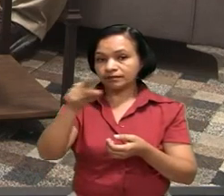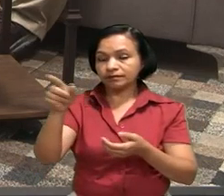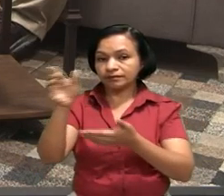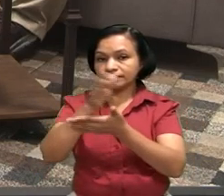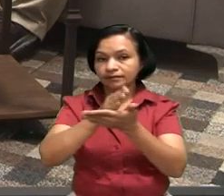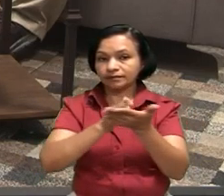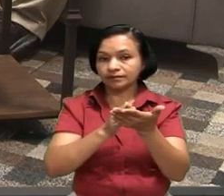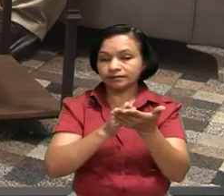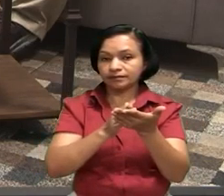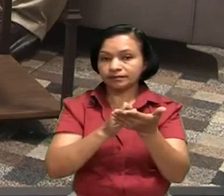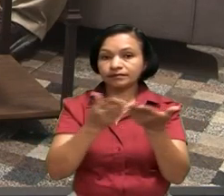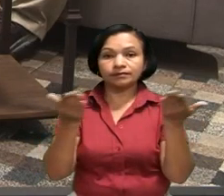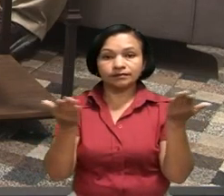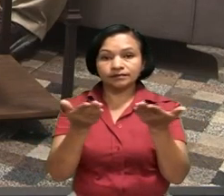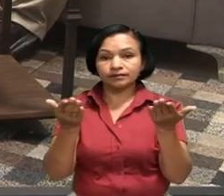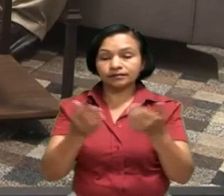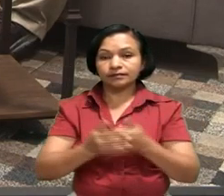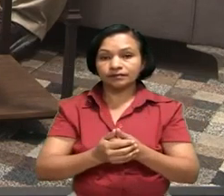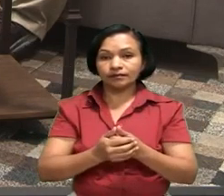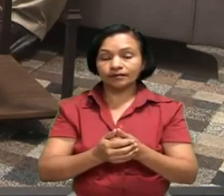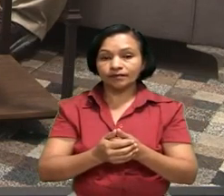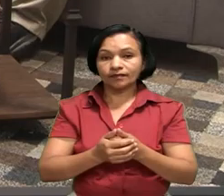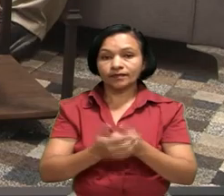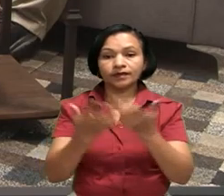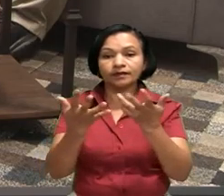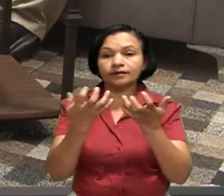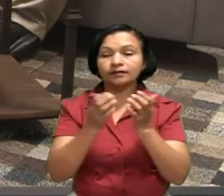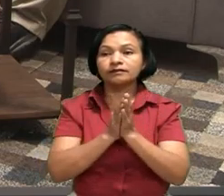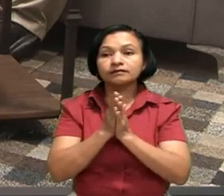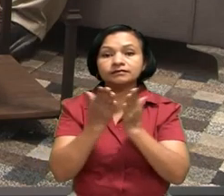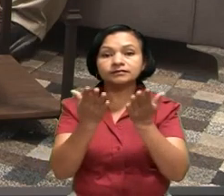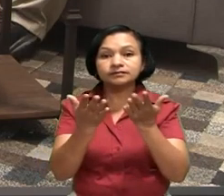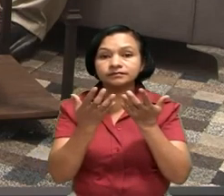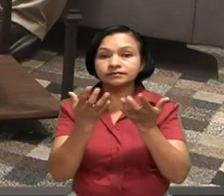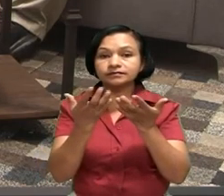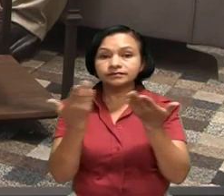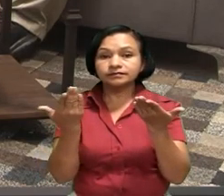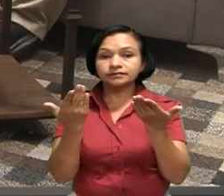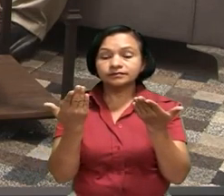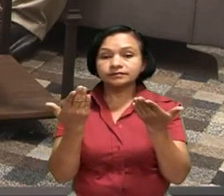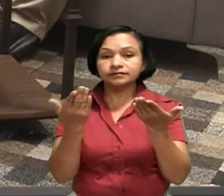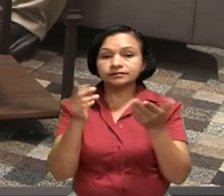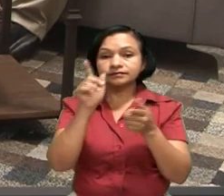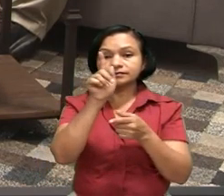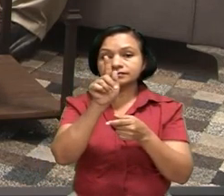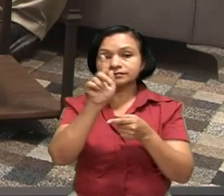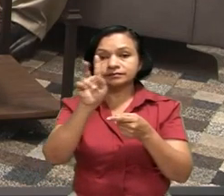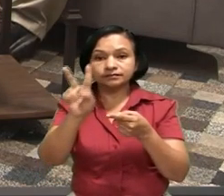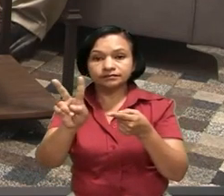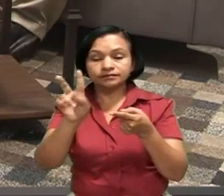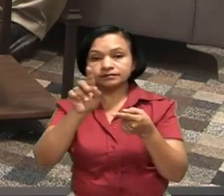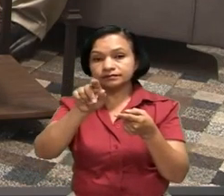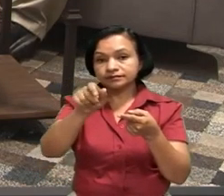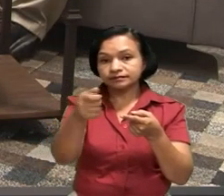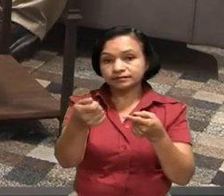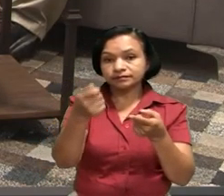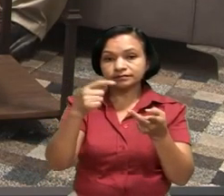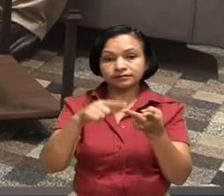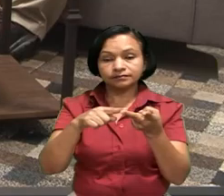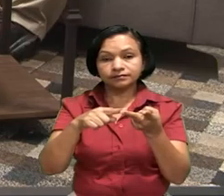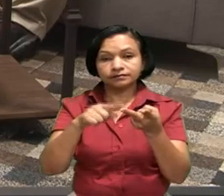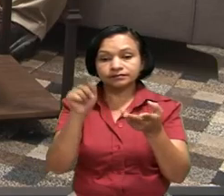acuñaron es a ese deseo desde una pantalla de televisión de una radio de un